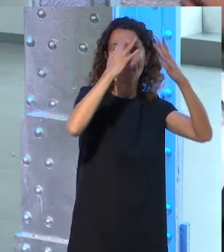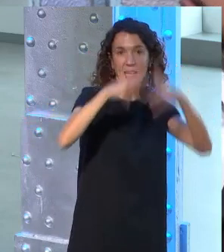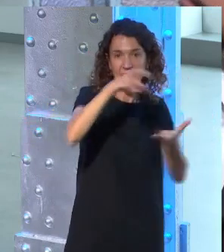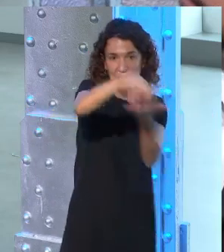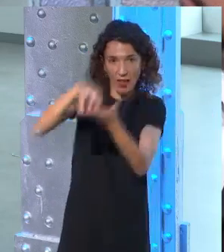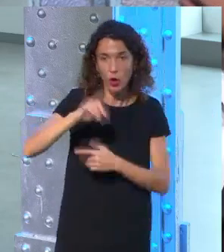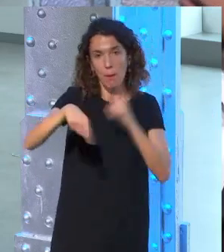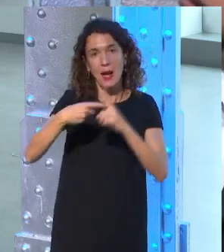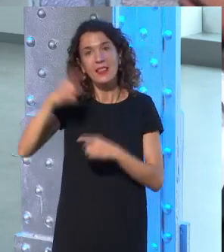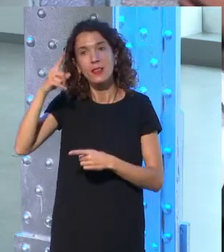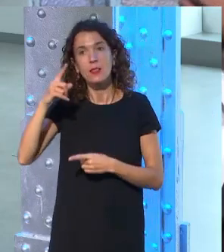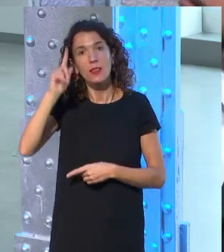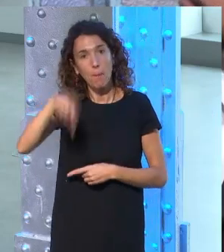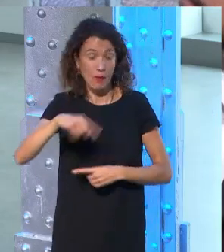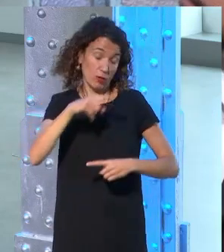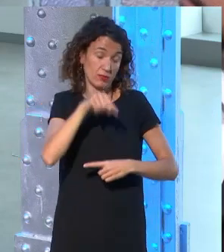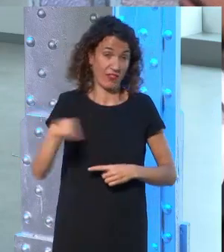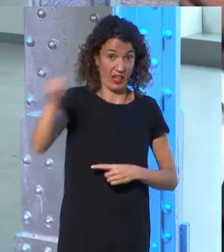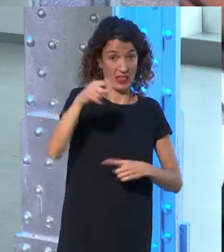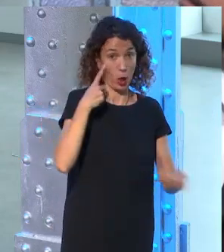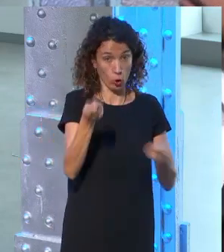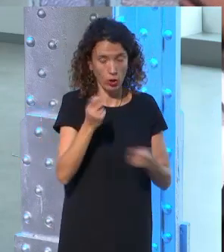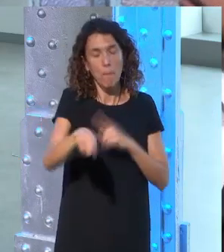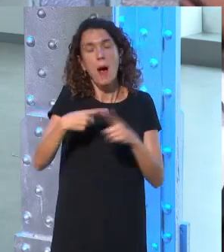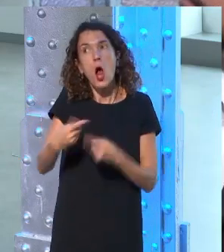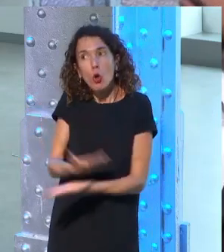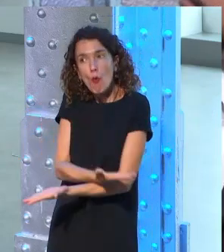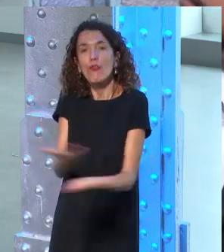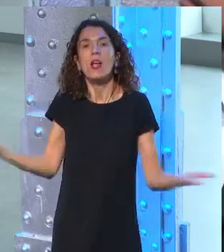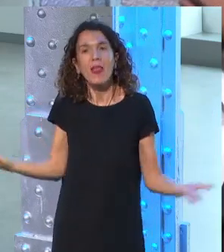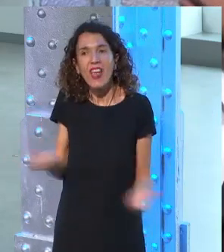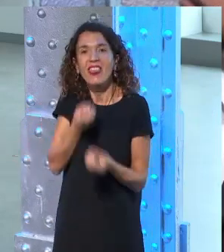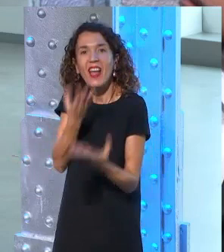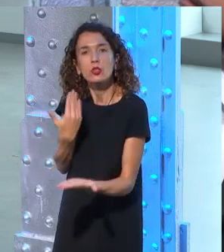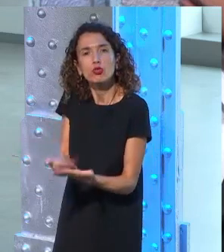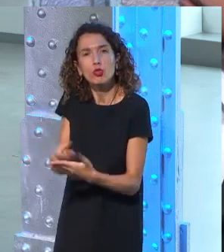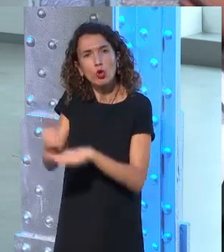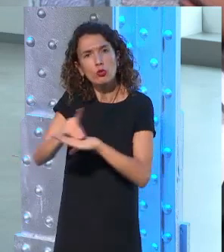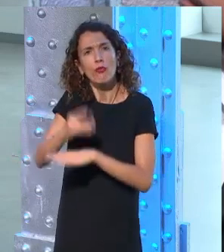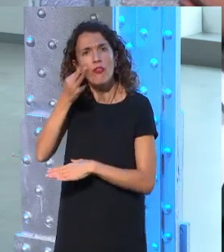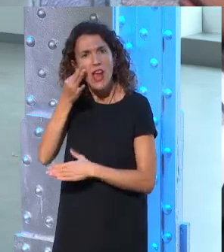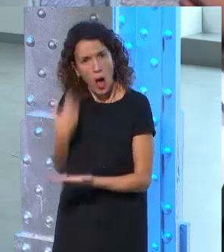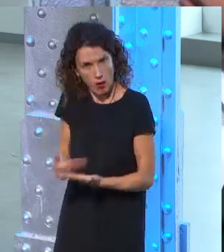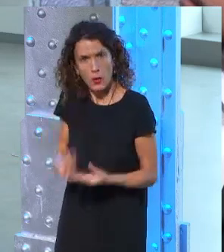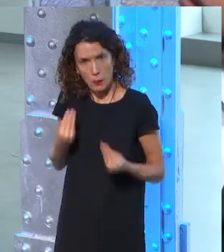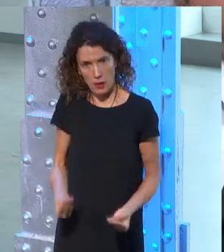y necesitamos restablecer la confianza en datos fiables.